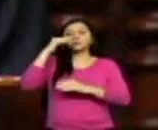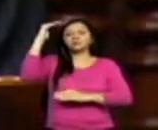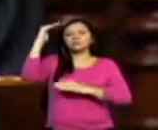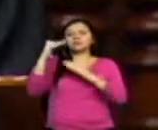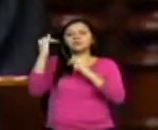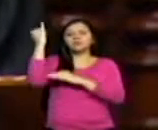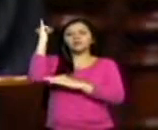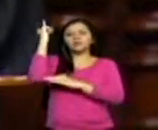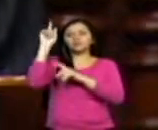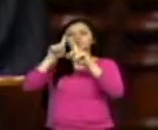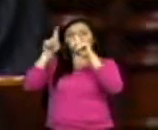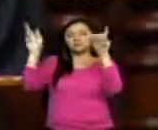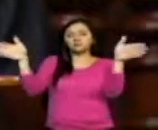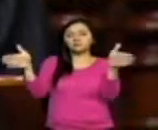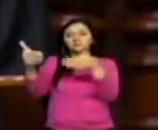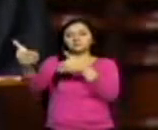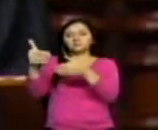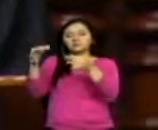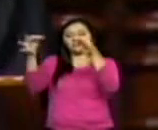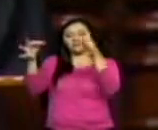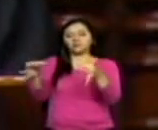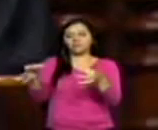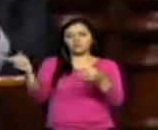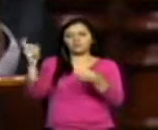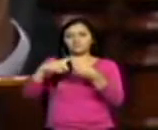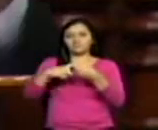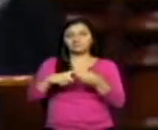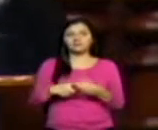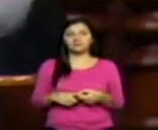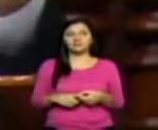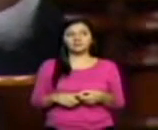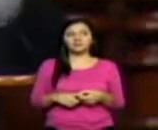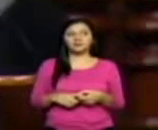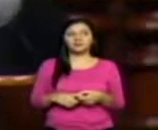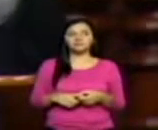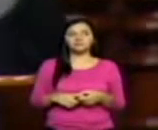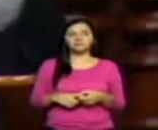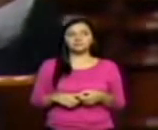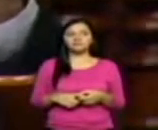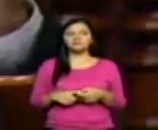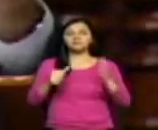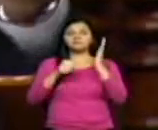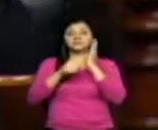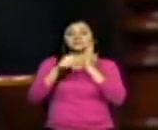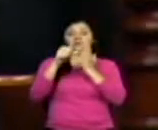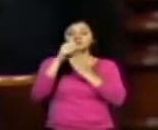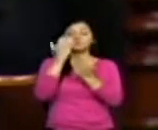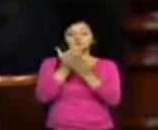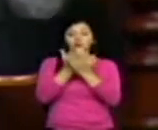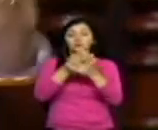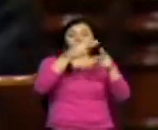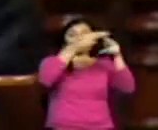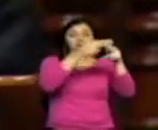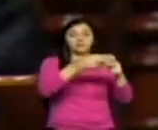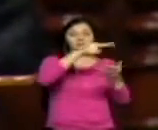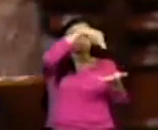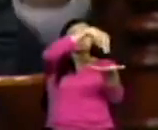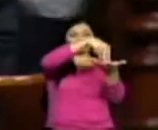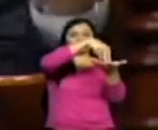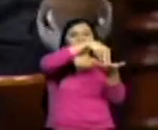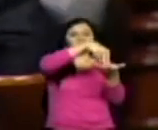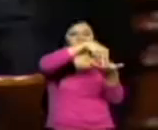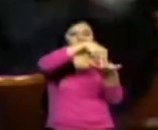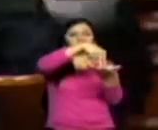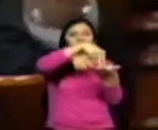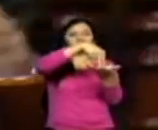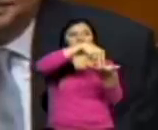y mediana empresa que se formalice. Le pido al ministro de Economía designado que se levante